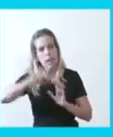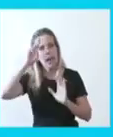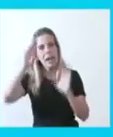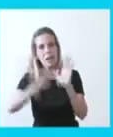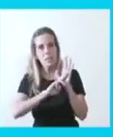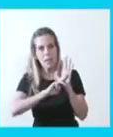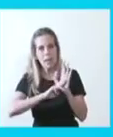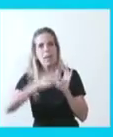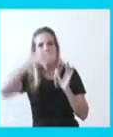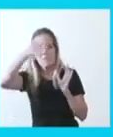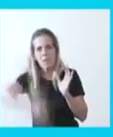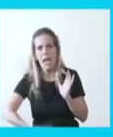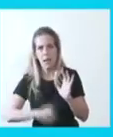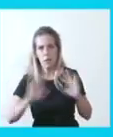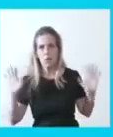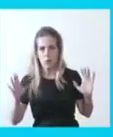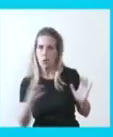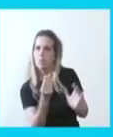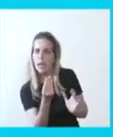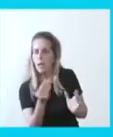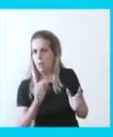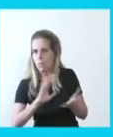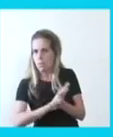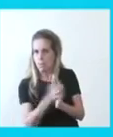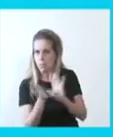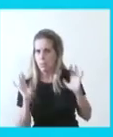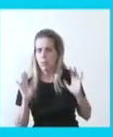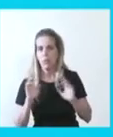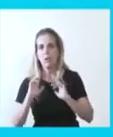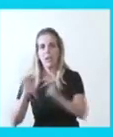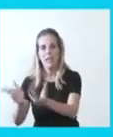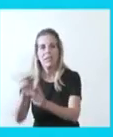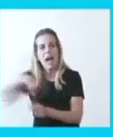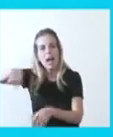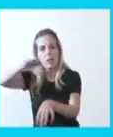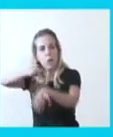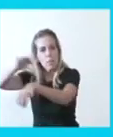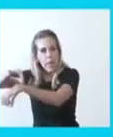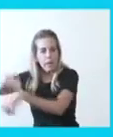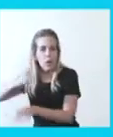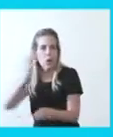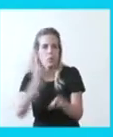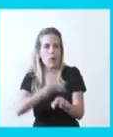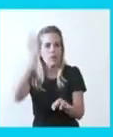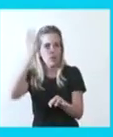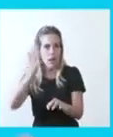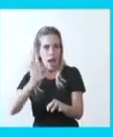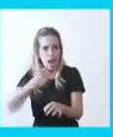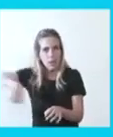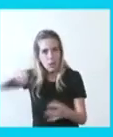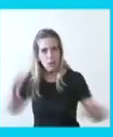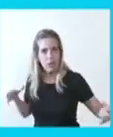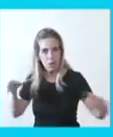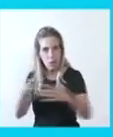decía recién a los médicos y a los especialistas que estaban allí, les contaba